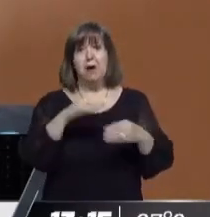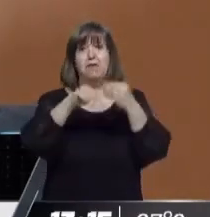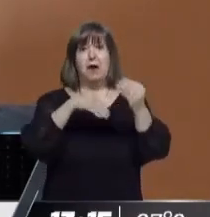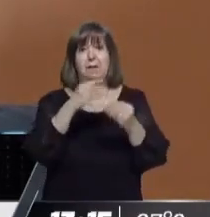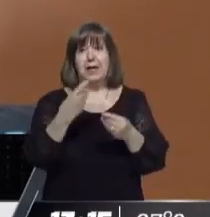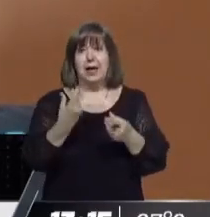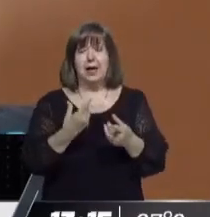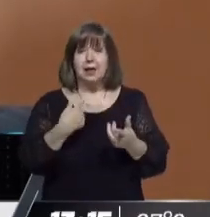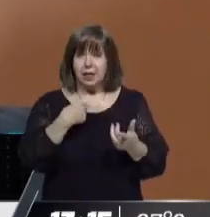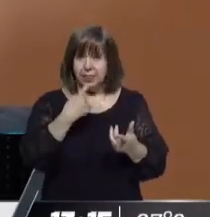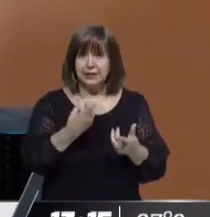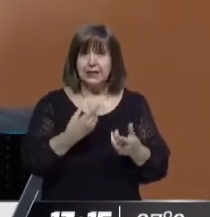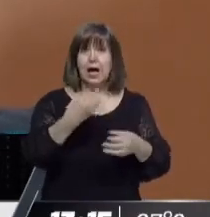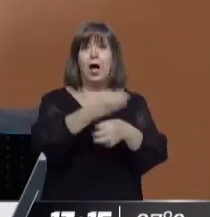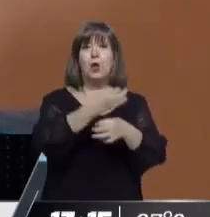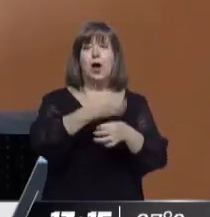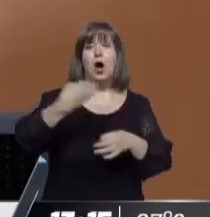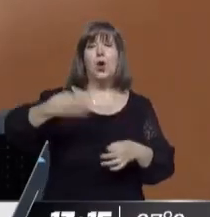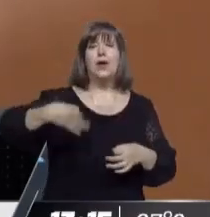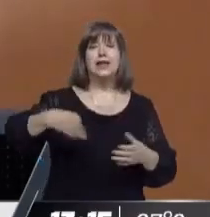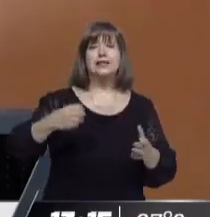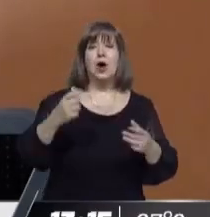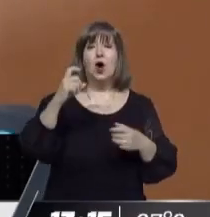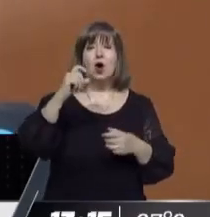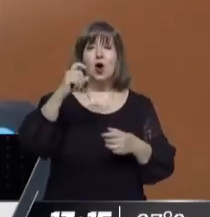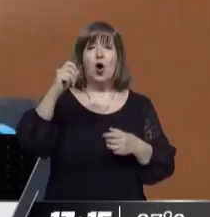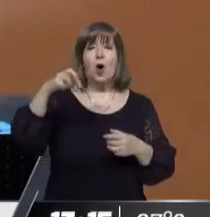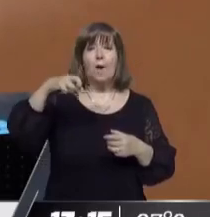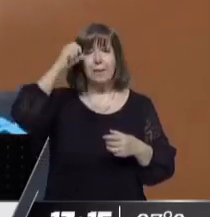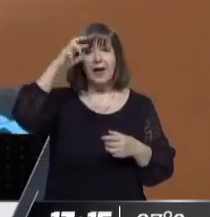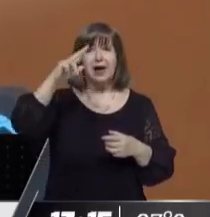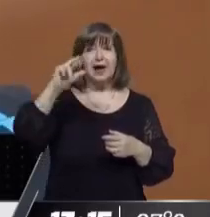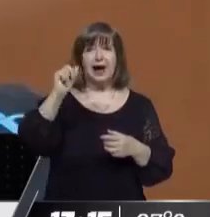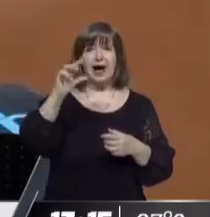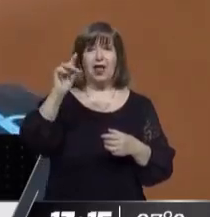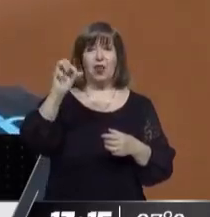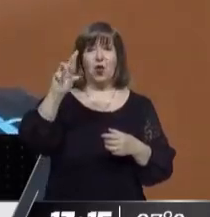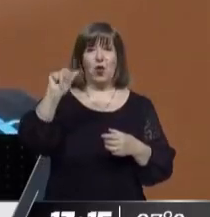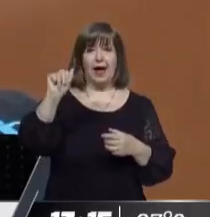alguna familia en algún momento tiene alguna situación al respecto,